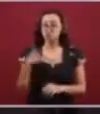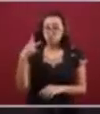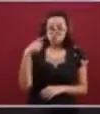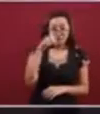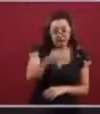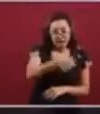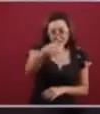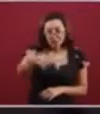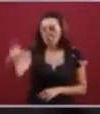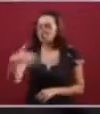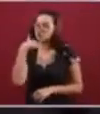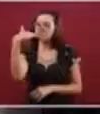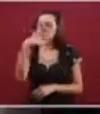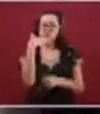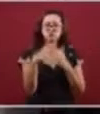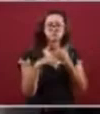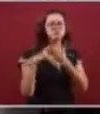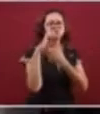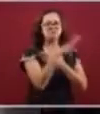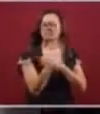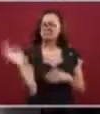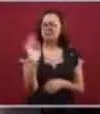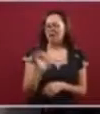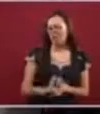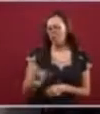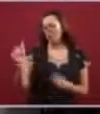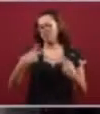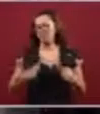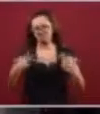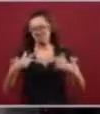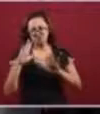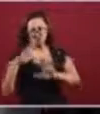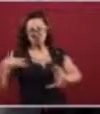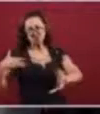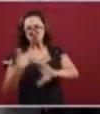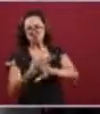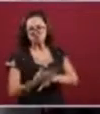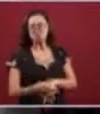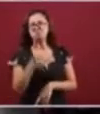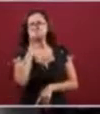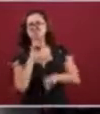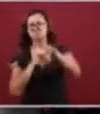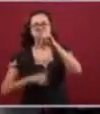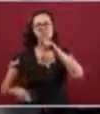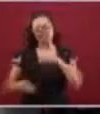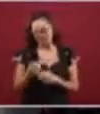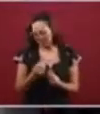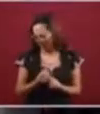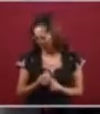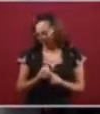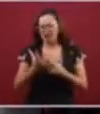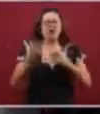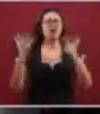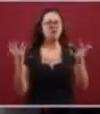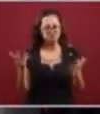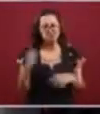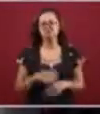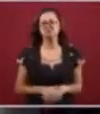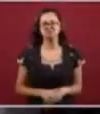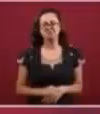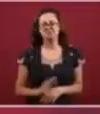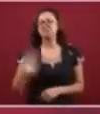están. Van a hablar mal de ustedes, van a decir mentiras, por supuesto. Puede haber